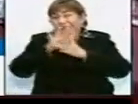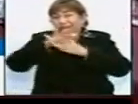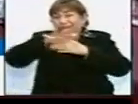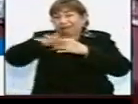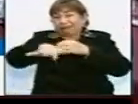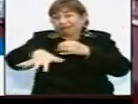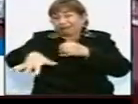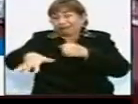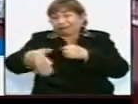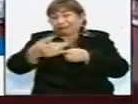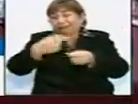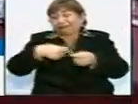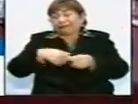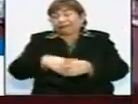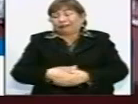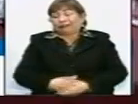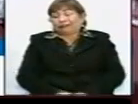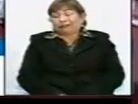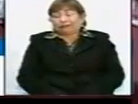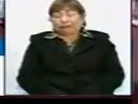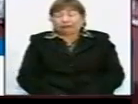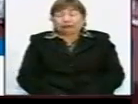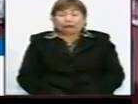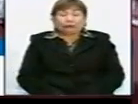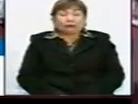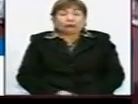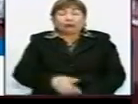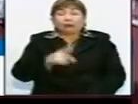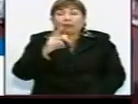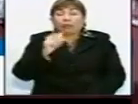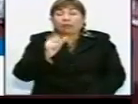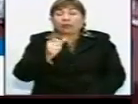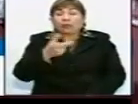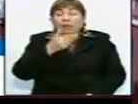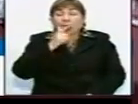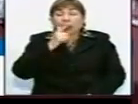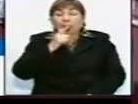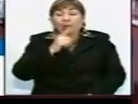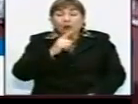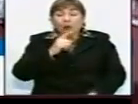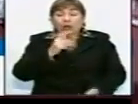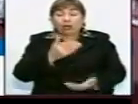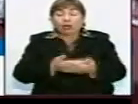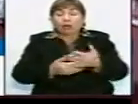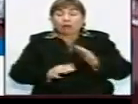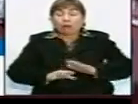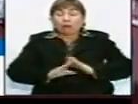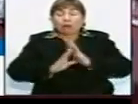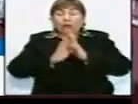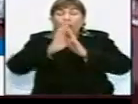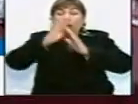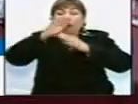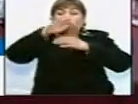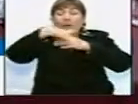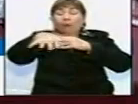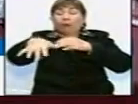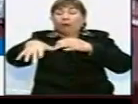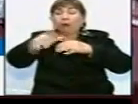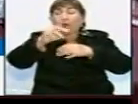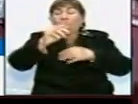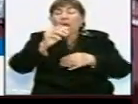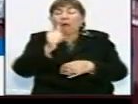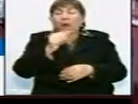y no regrese y yoko necesita porque las aguas sobre las inundaciones que se producen en la zona de piura tambogrande